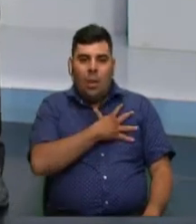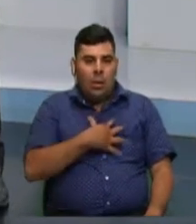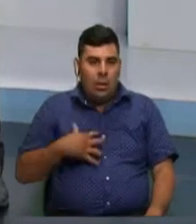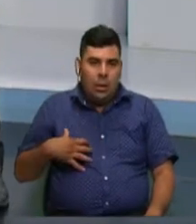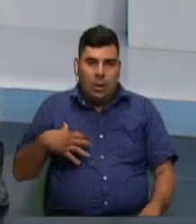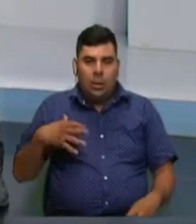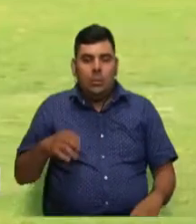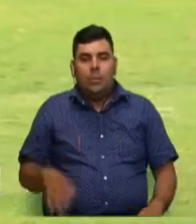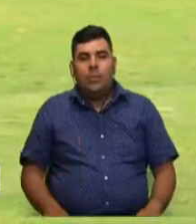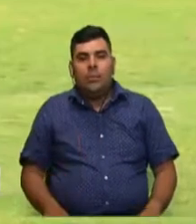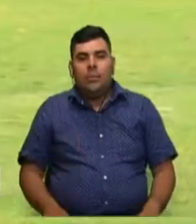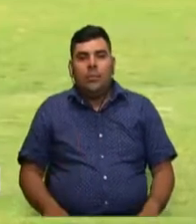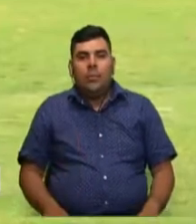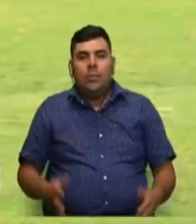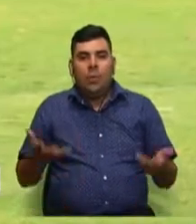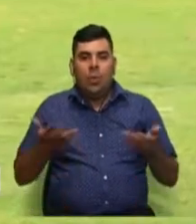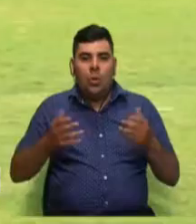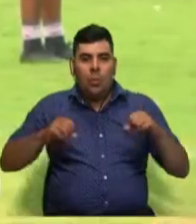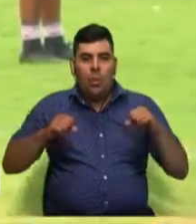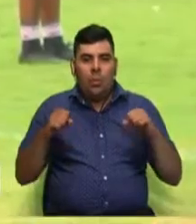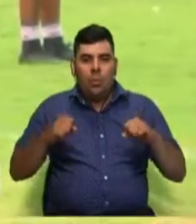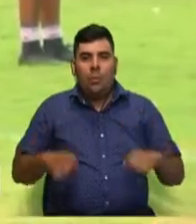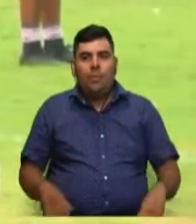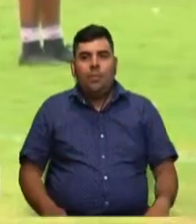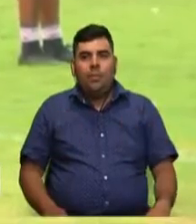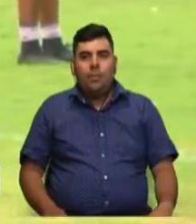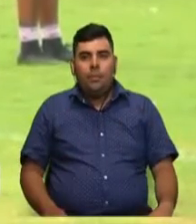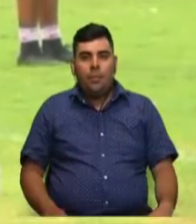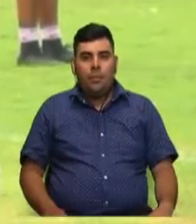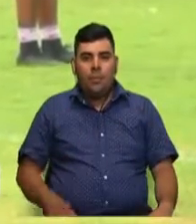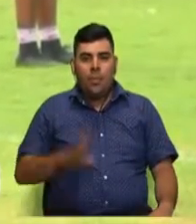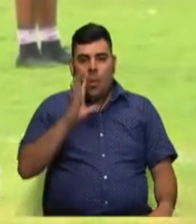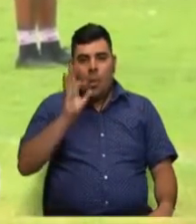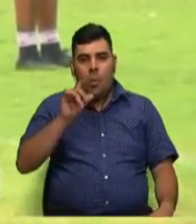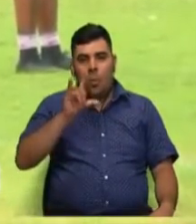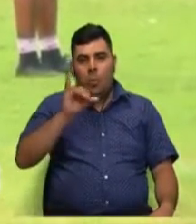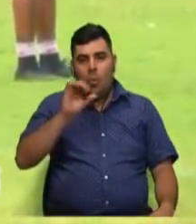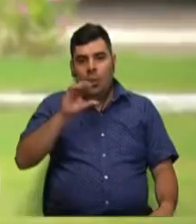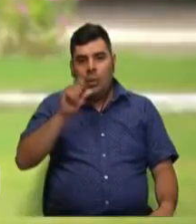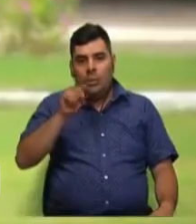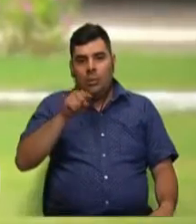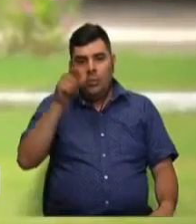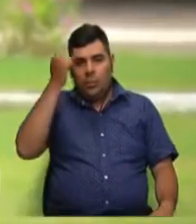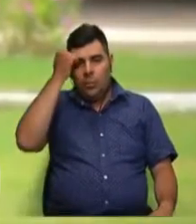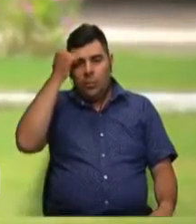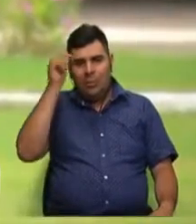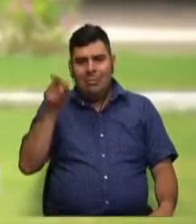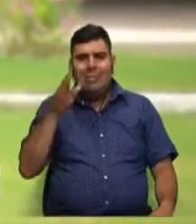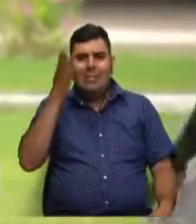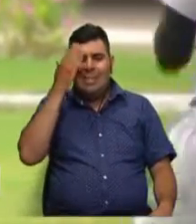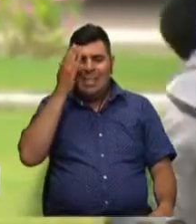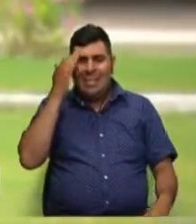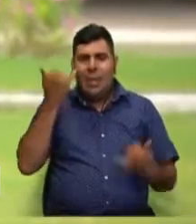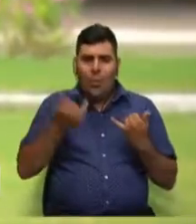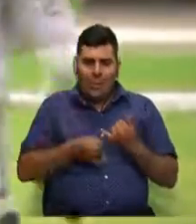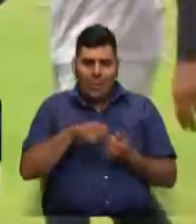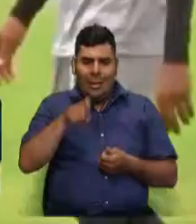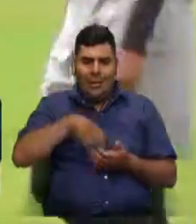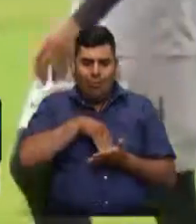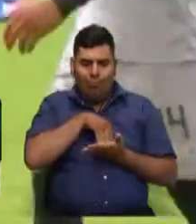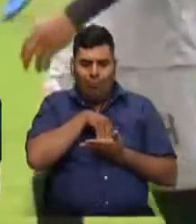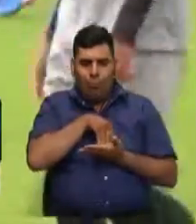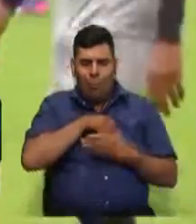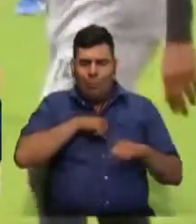capital de la república los dirigidos por lucas pusineri sabe que no pueden aflojar en la recta final del torneo y se entregan al máximo